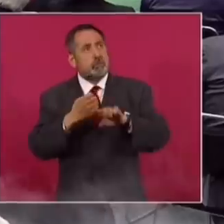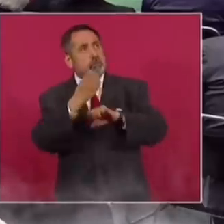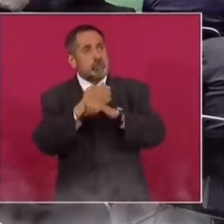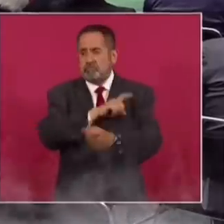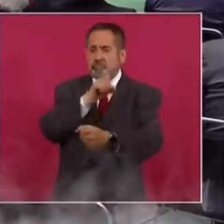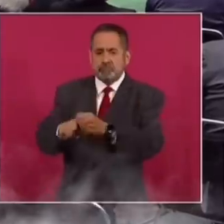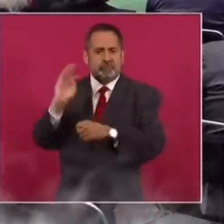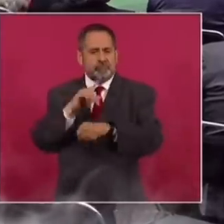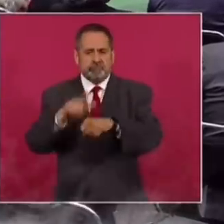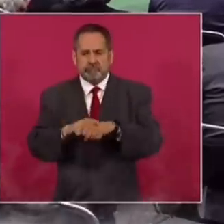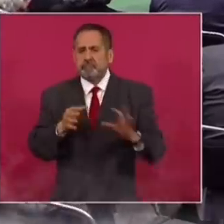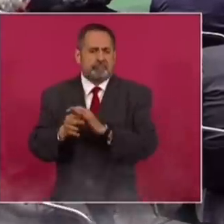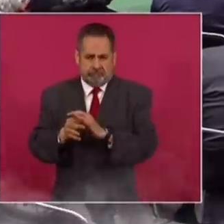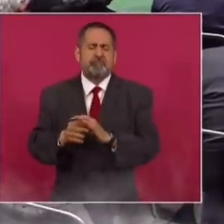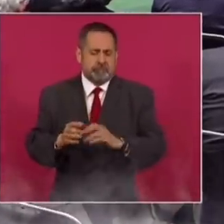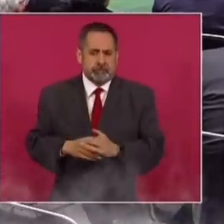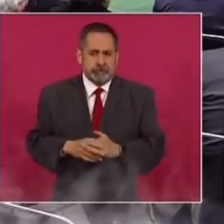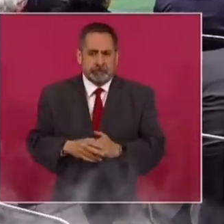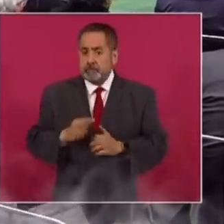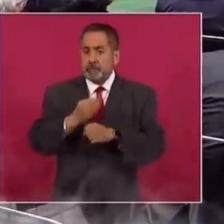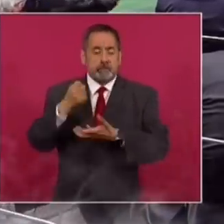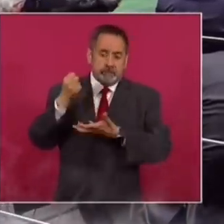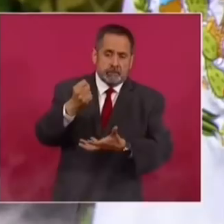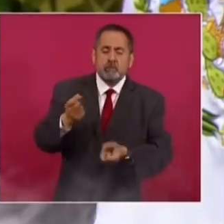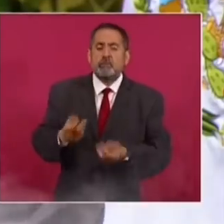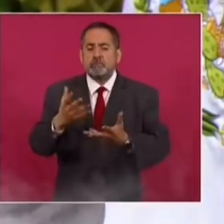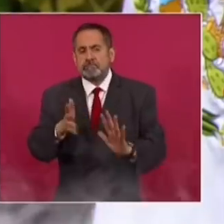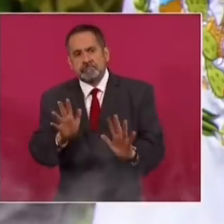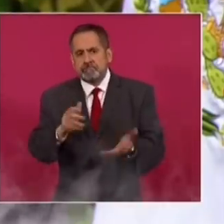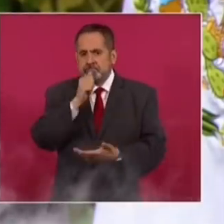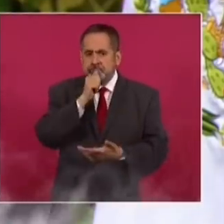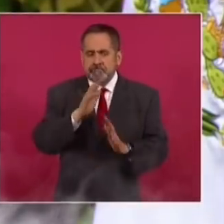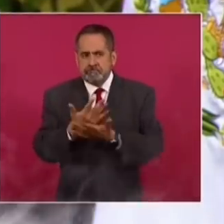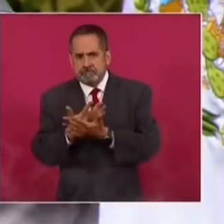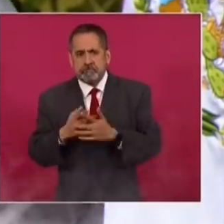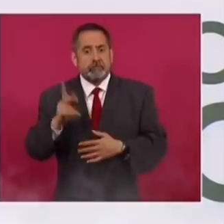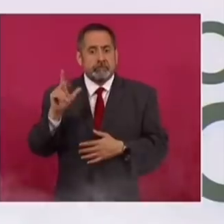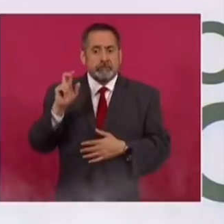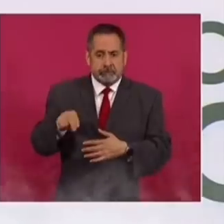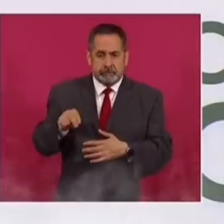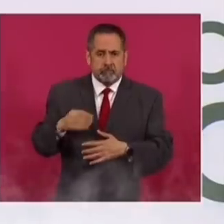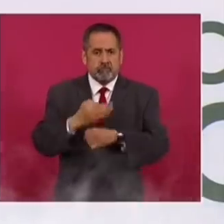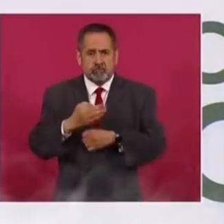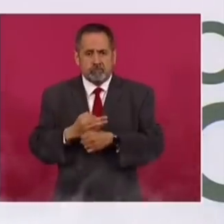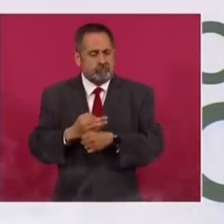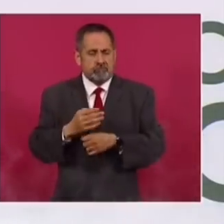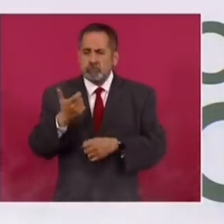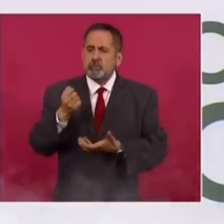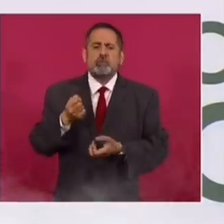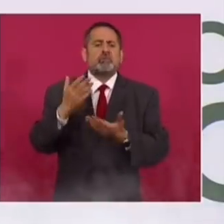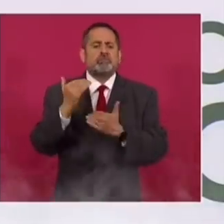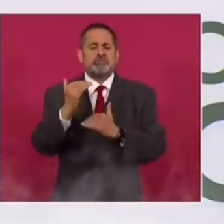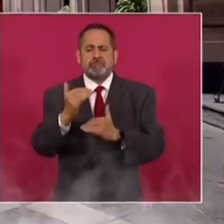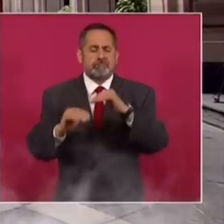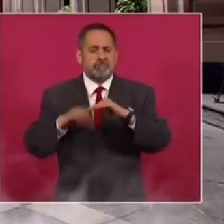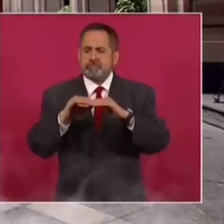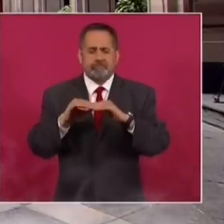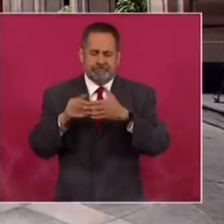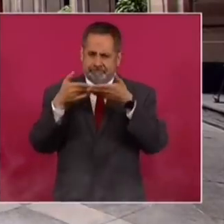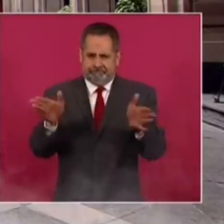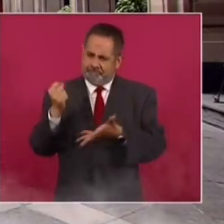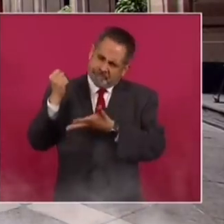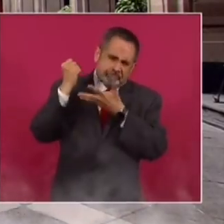país no hablo de presupuesto porque para este plan no hay techo financiero no hay límites tenemos